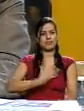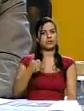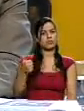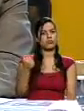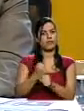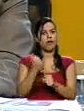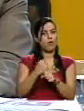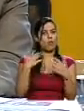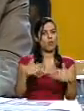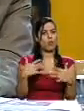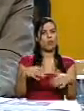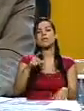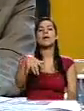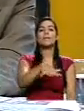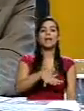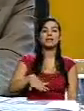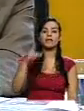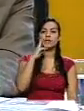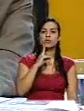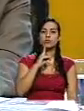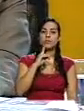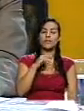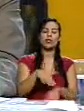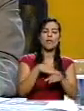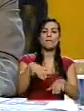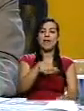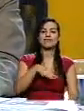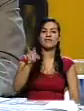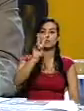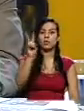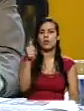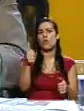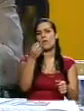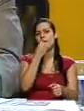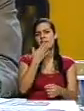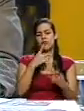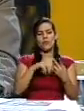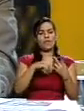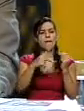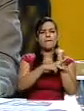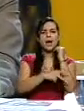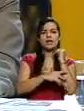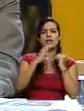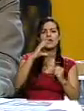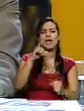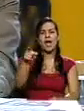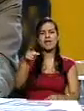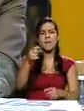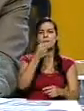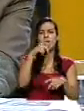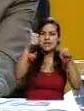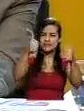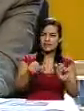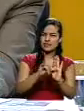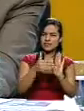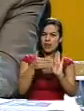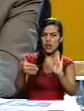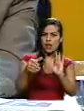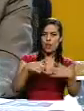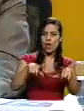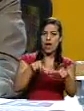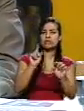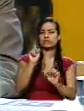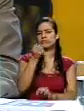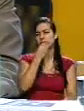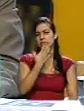Plaza Venezuela, hermosa la Plaza Venezuela, ¿no? El Parque Los Caobos. Hay un gran esfuerzo por rescatar los espacios. Todo lo que